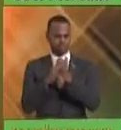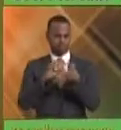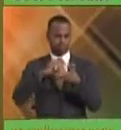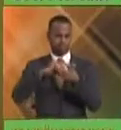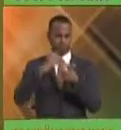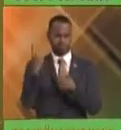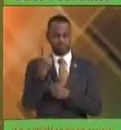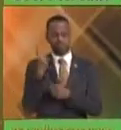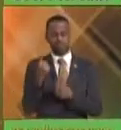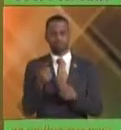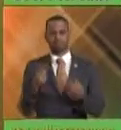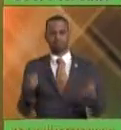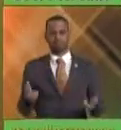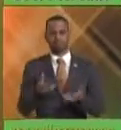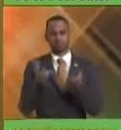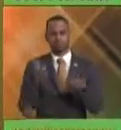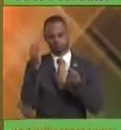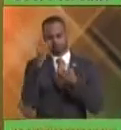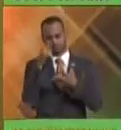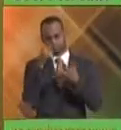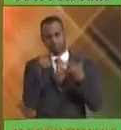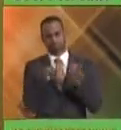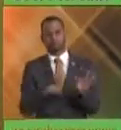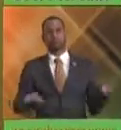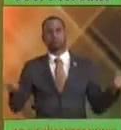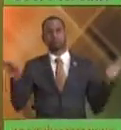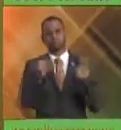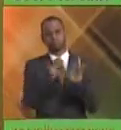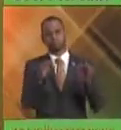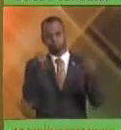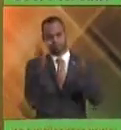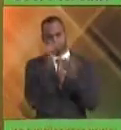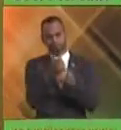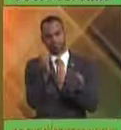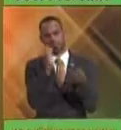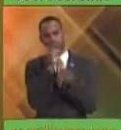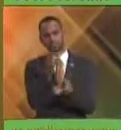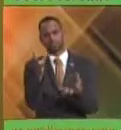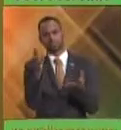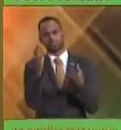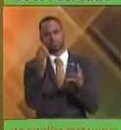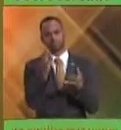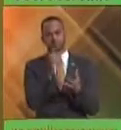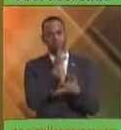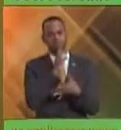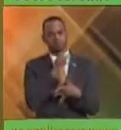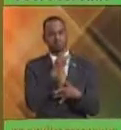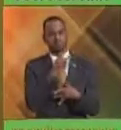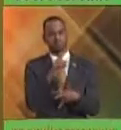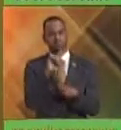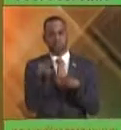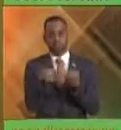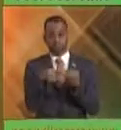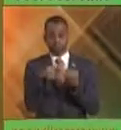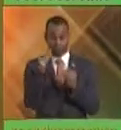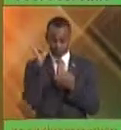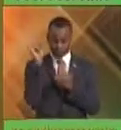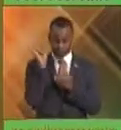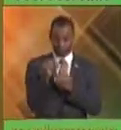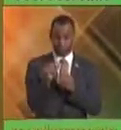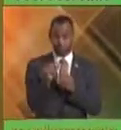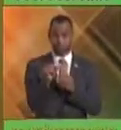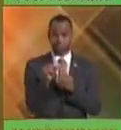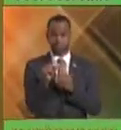siempre nos traen estas noticias tan importantes tan interesantes que hablan de esa parte